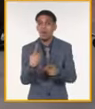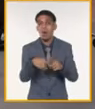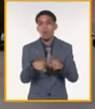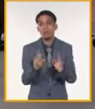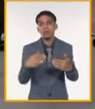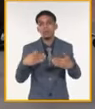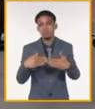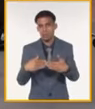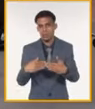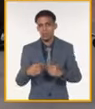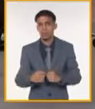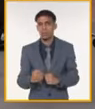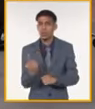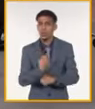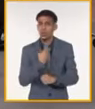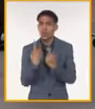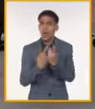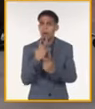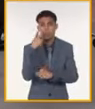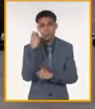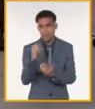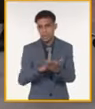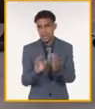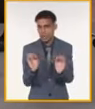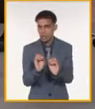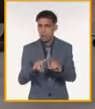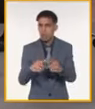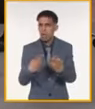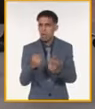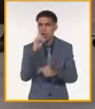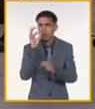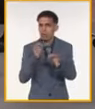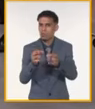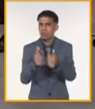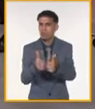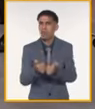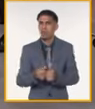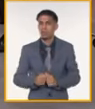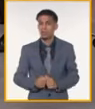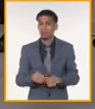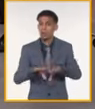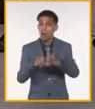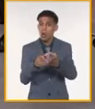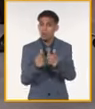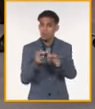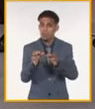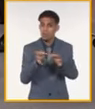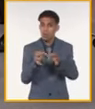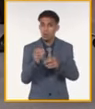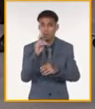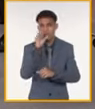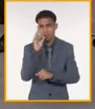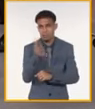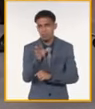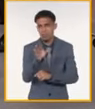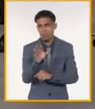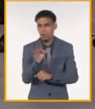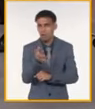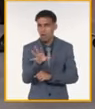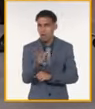y desconocemos las causas por las que no no se han abierto no todas funcionan funcionan alrededor de unas 10,000 y esas